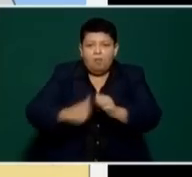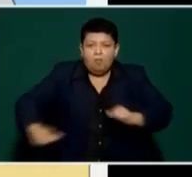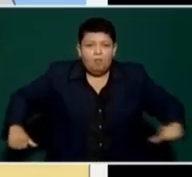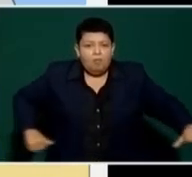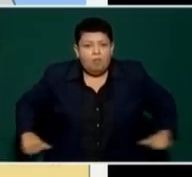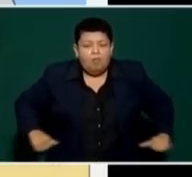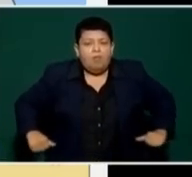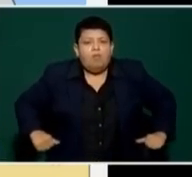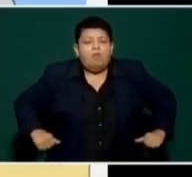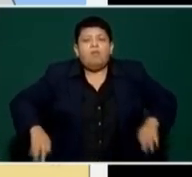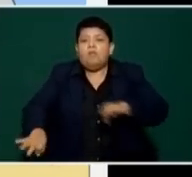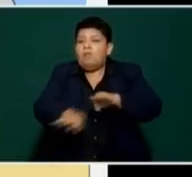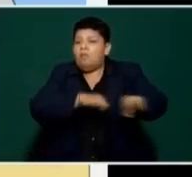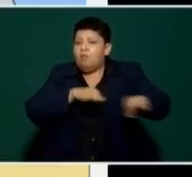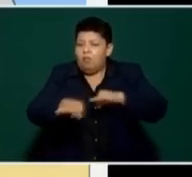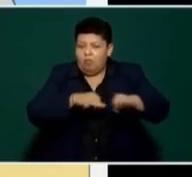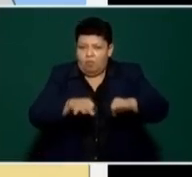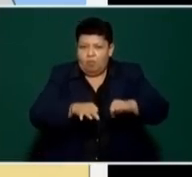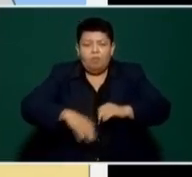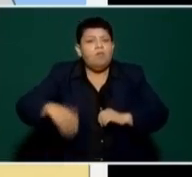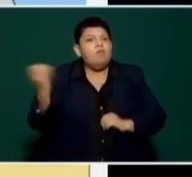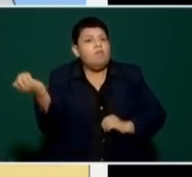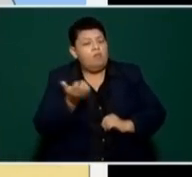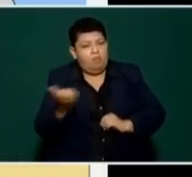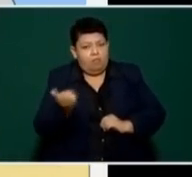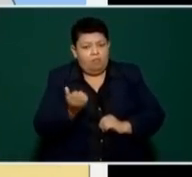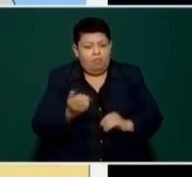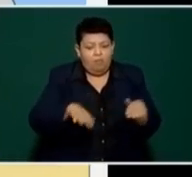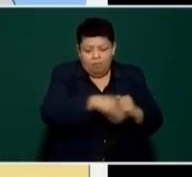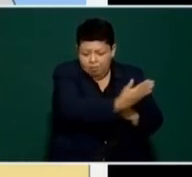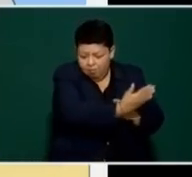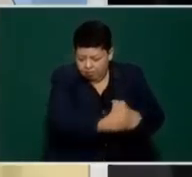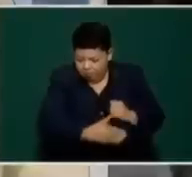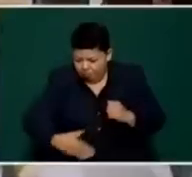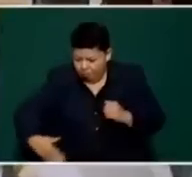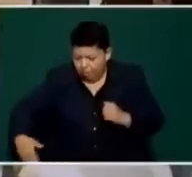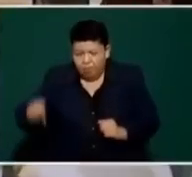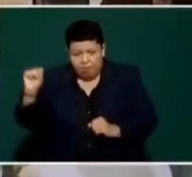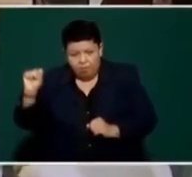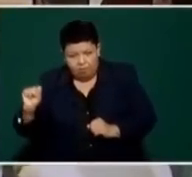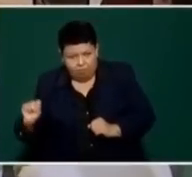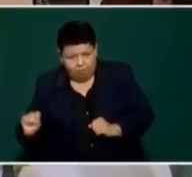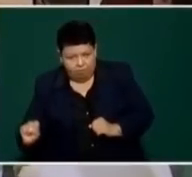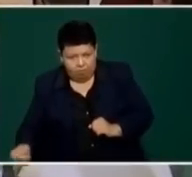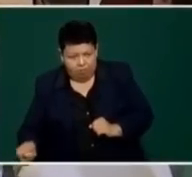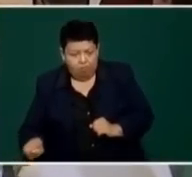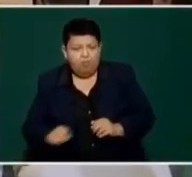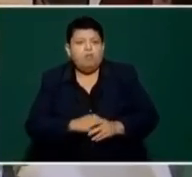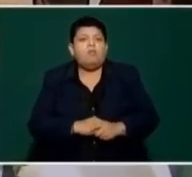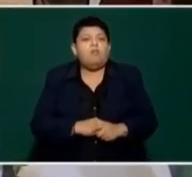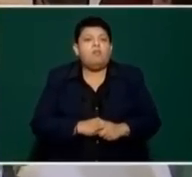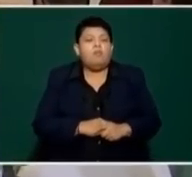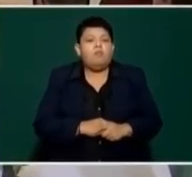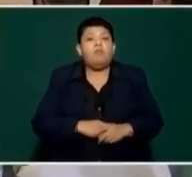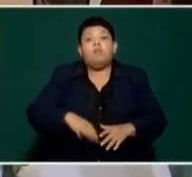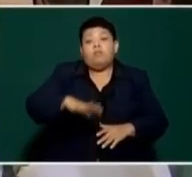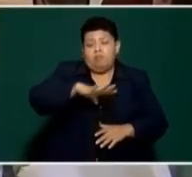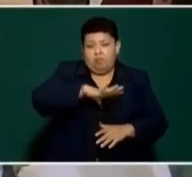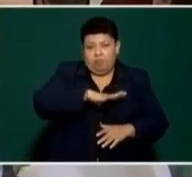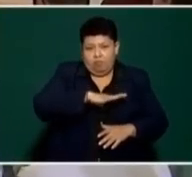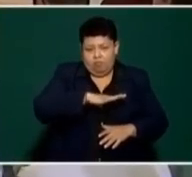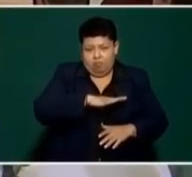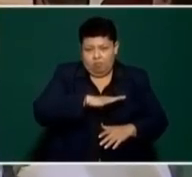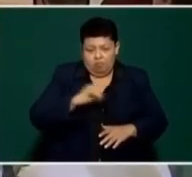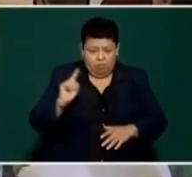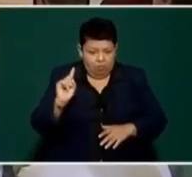una estrategia que se genera en las dos fronteras. En la parte de la frontera sur tenemos en lo que